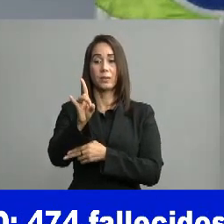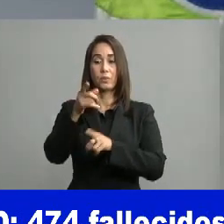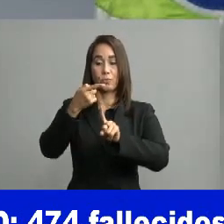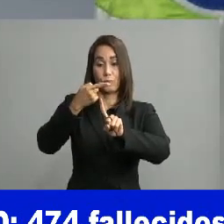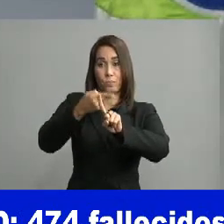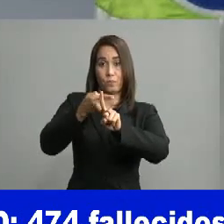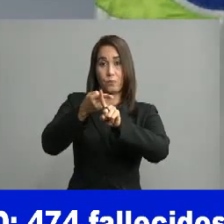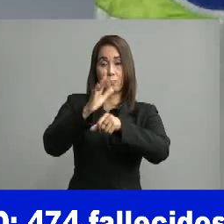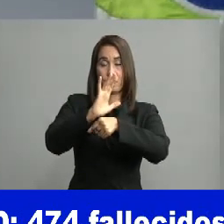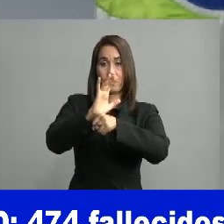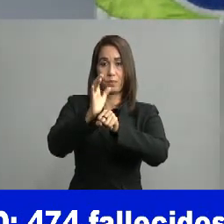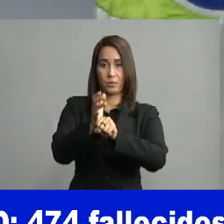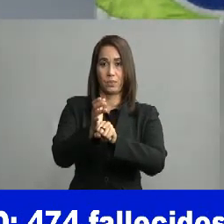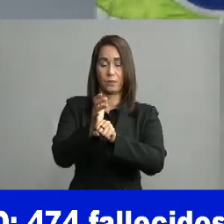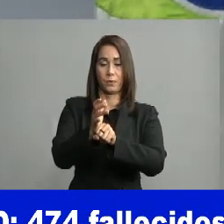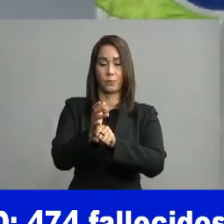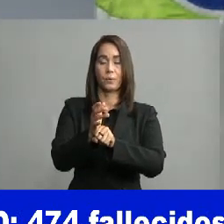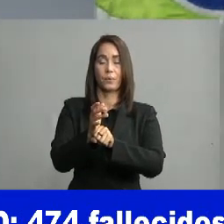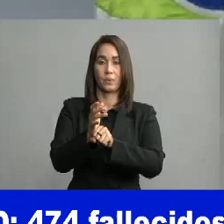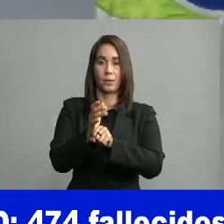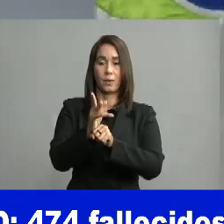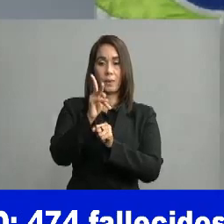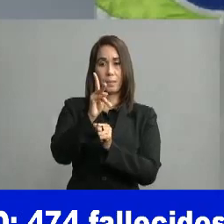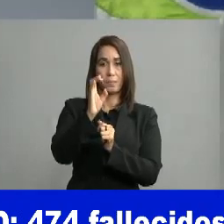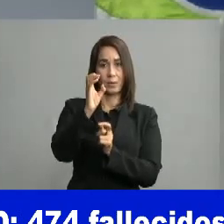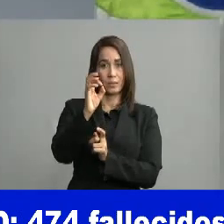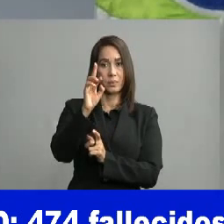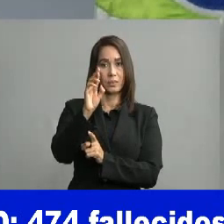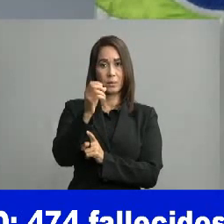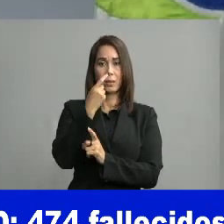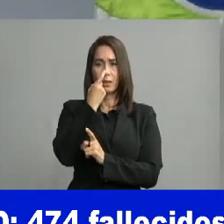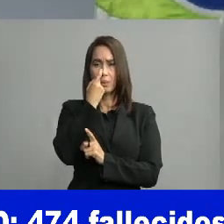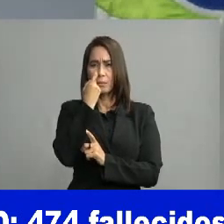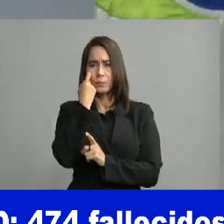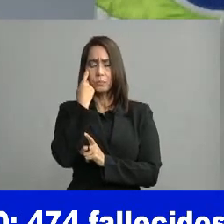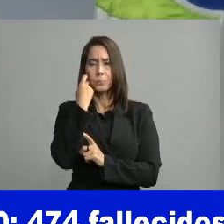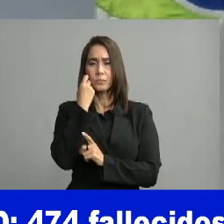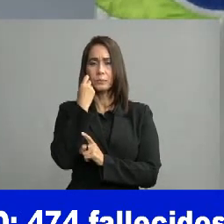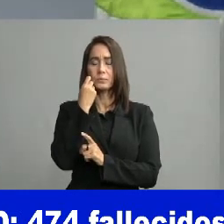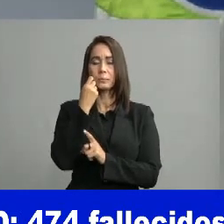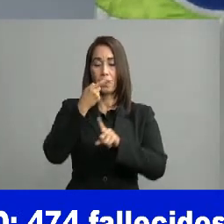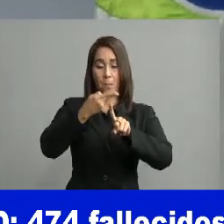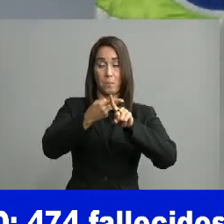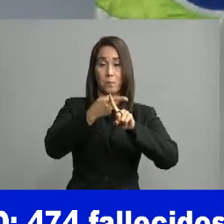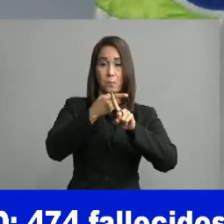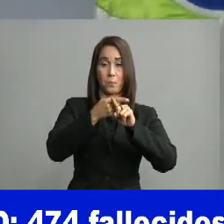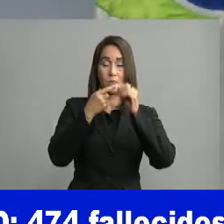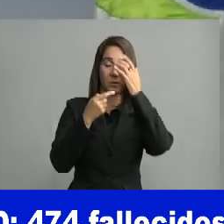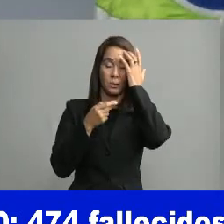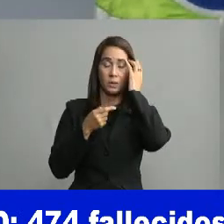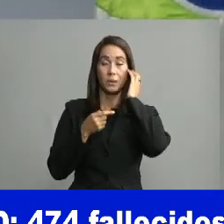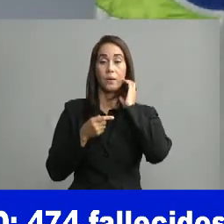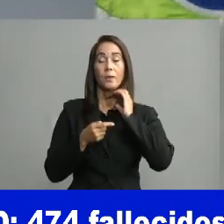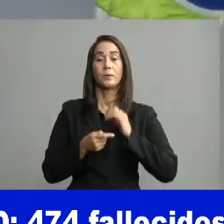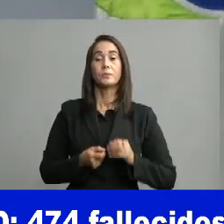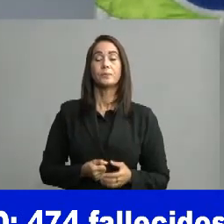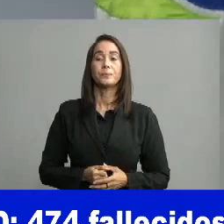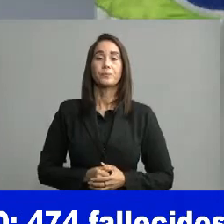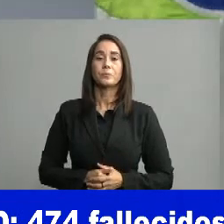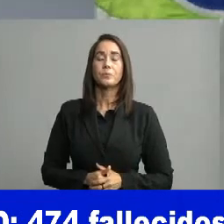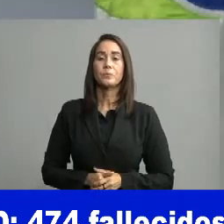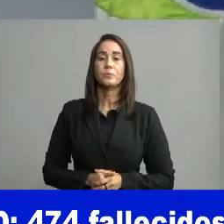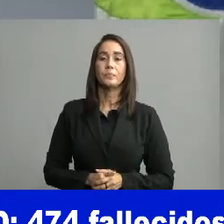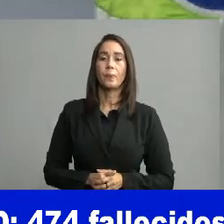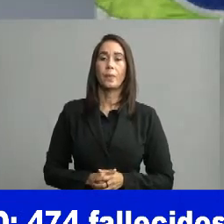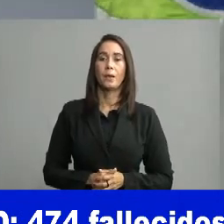positivos a la prueba de PCR. Eso ha conducido a todo